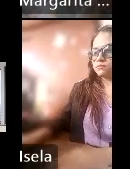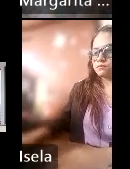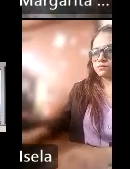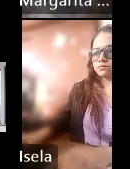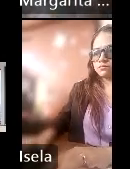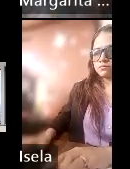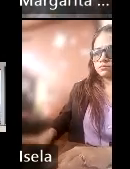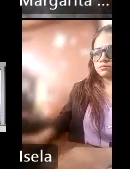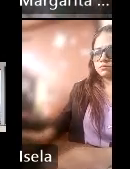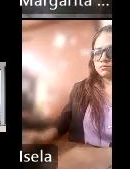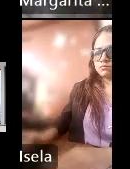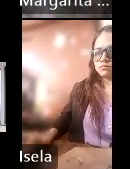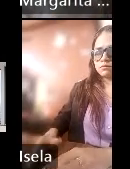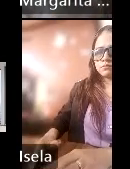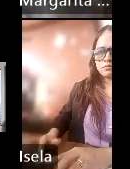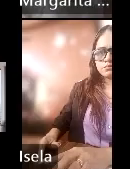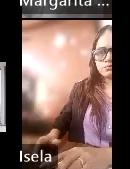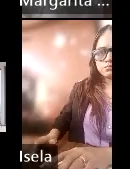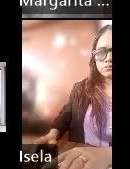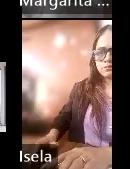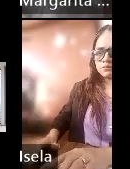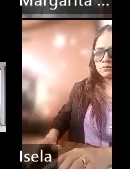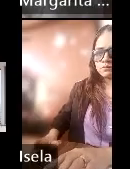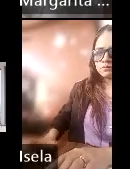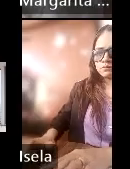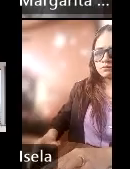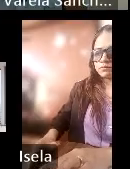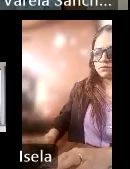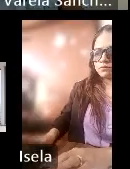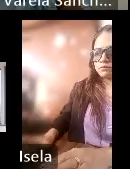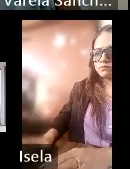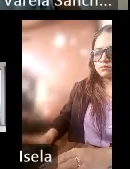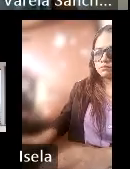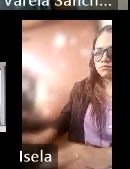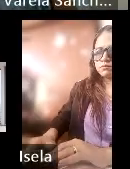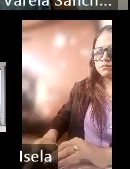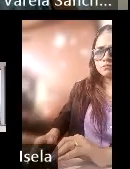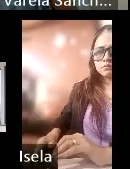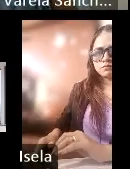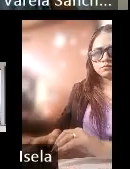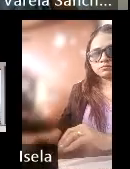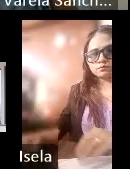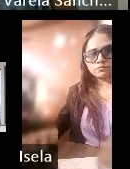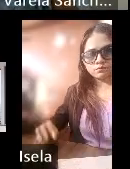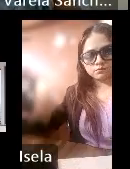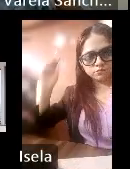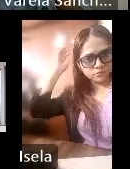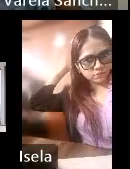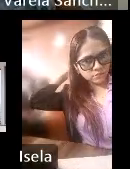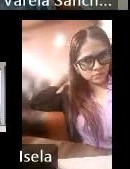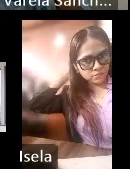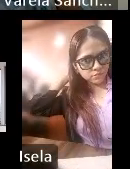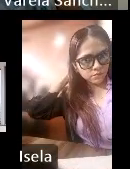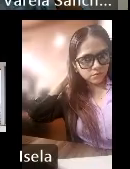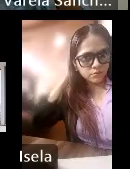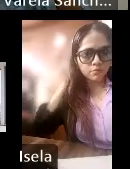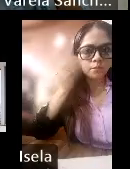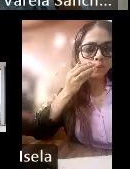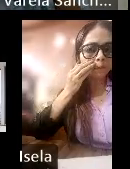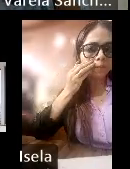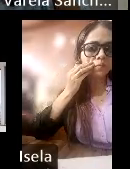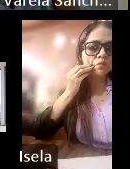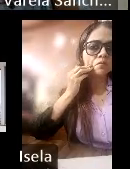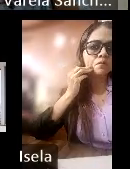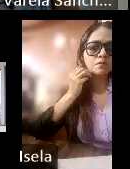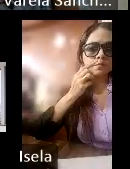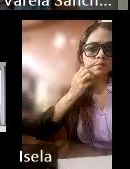de duelo que la verdad es que son tan difíciles. Maestro Jorge, ya se movió, gracias. Ay, y yo no